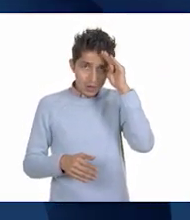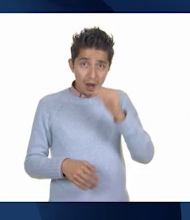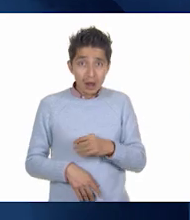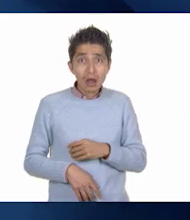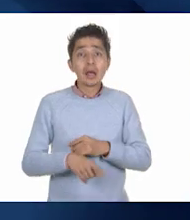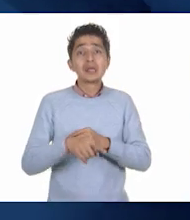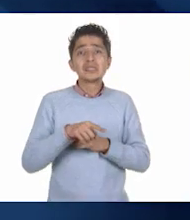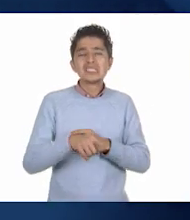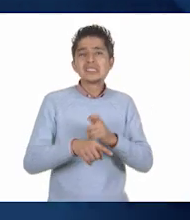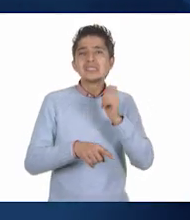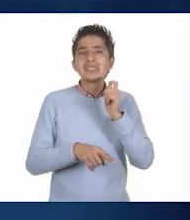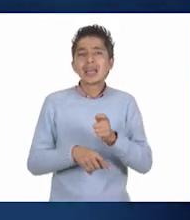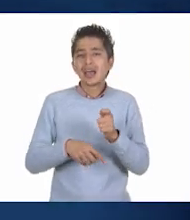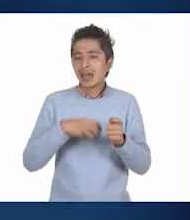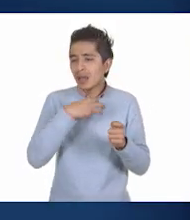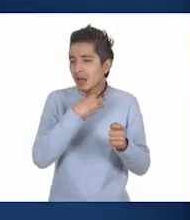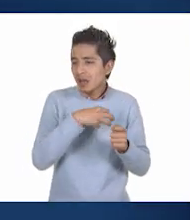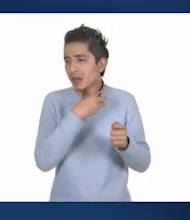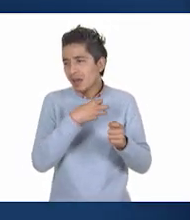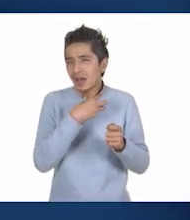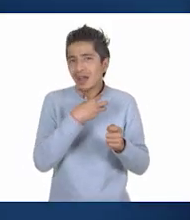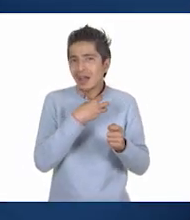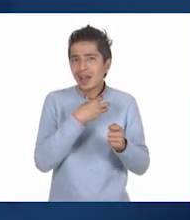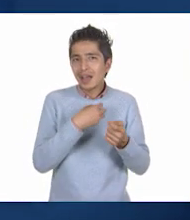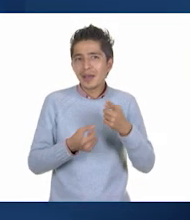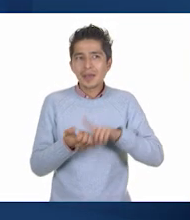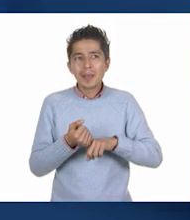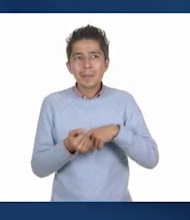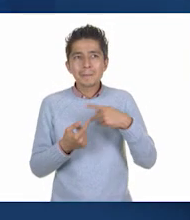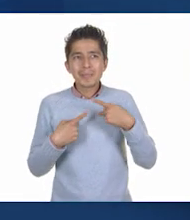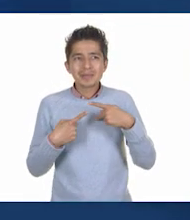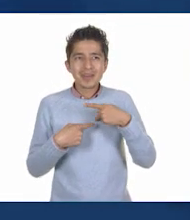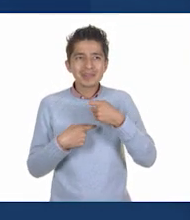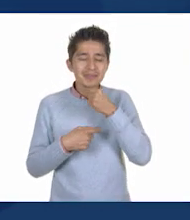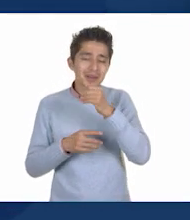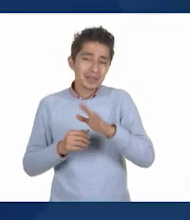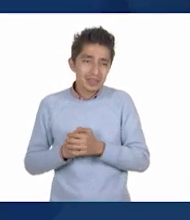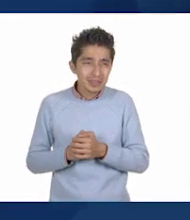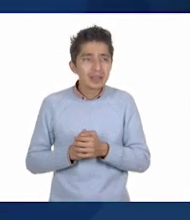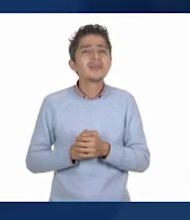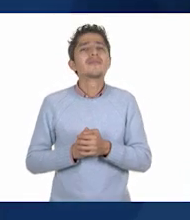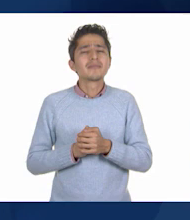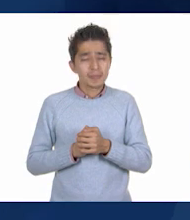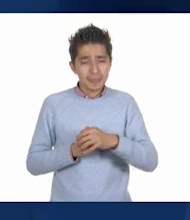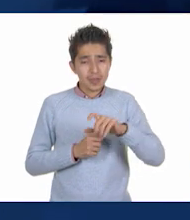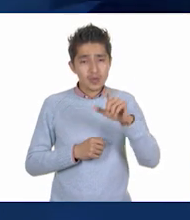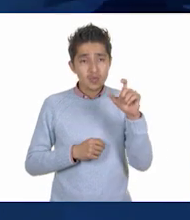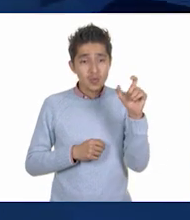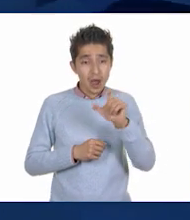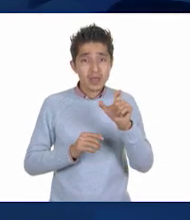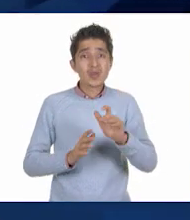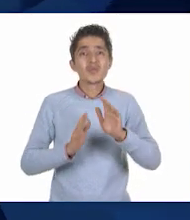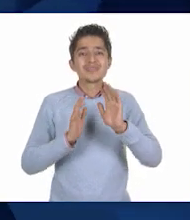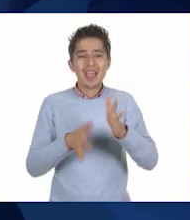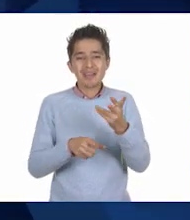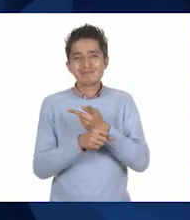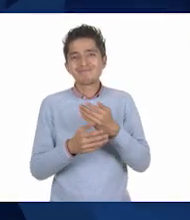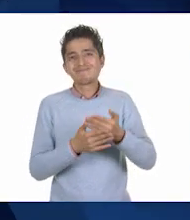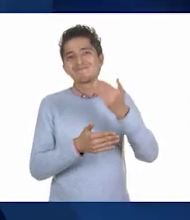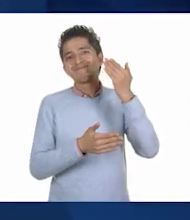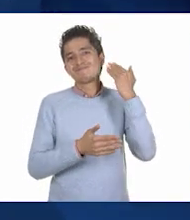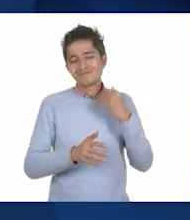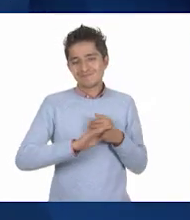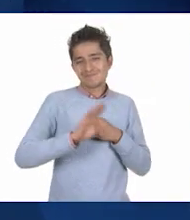el cascabel al viejo y enorme gato. Y después, cuando ha consumado el asesinato